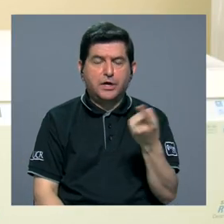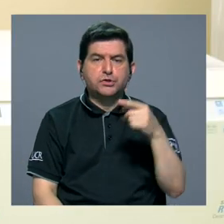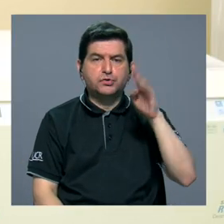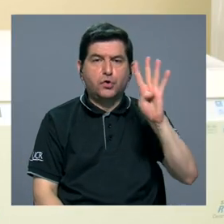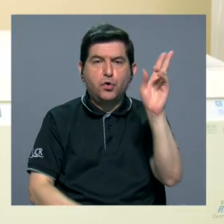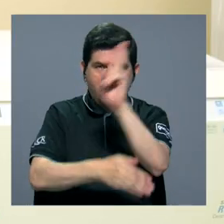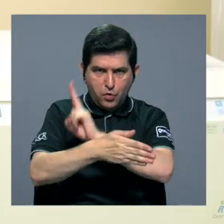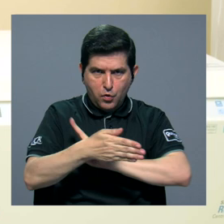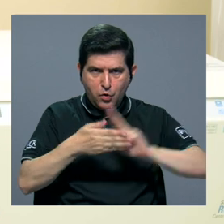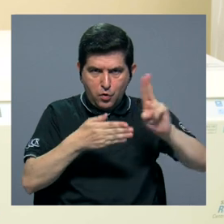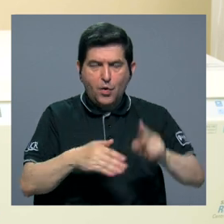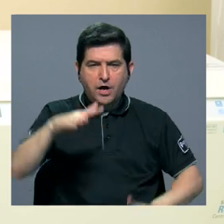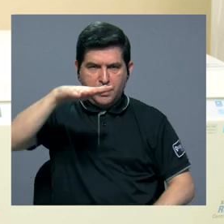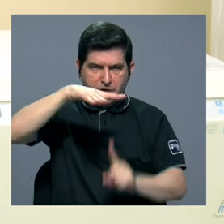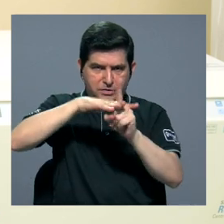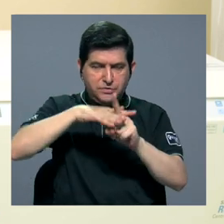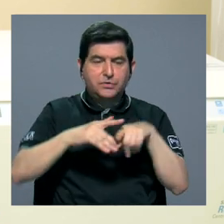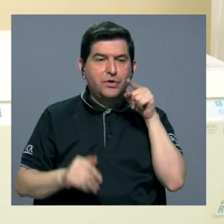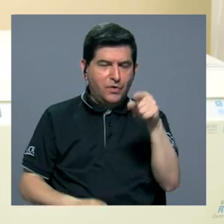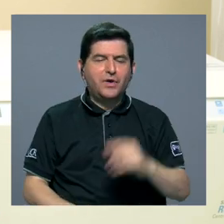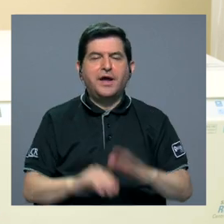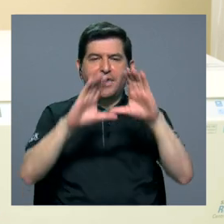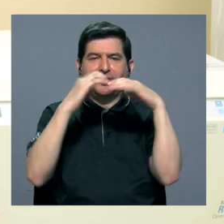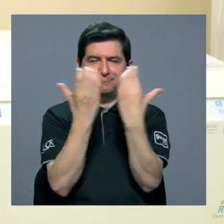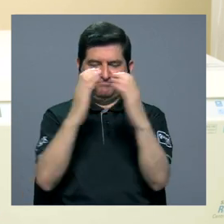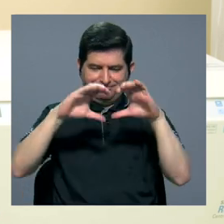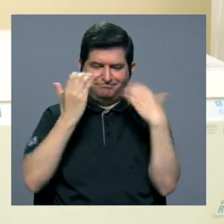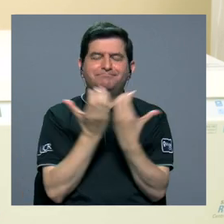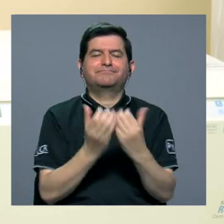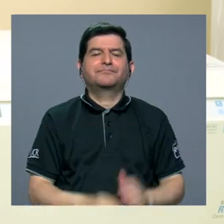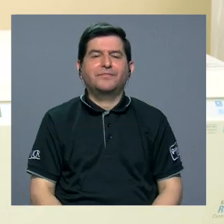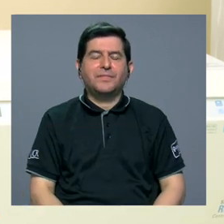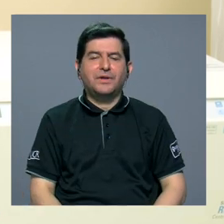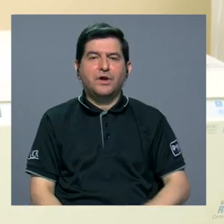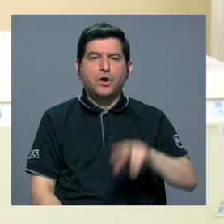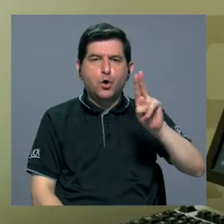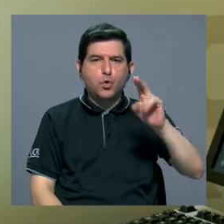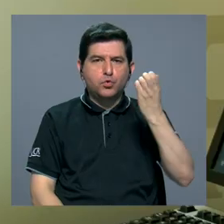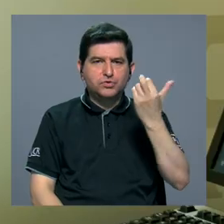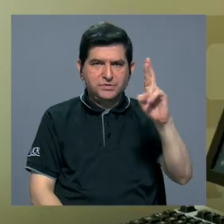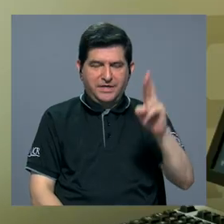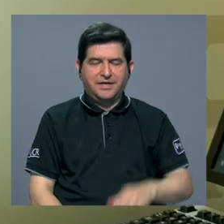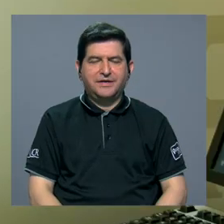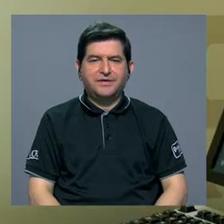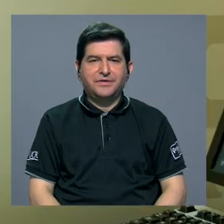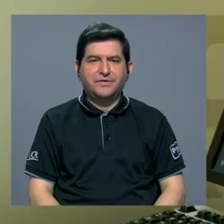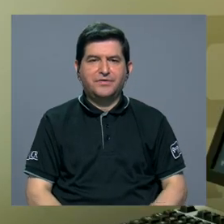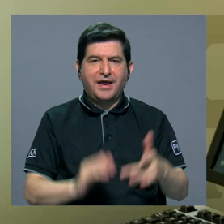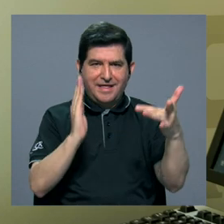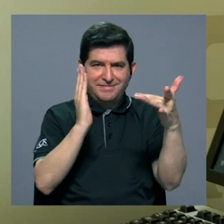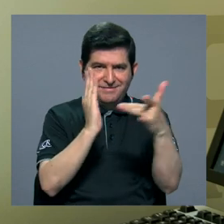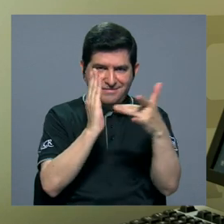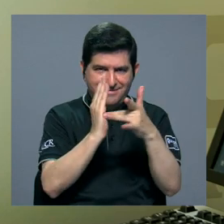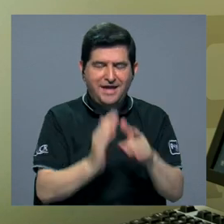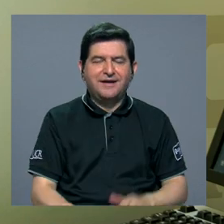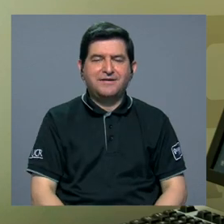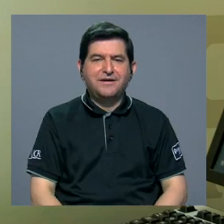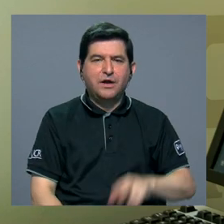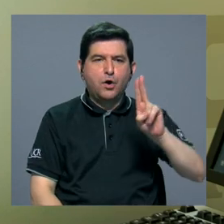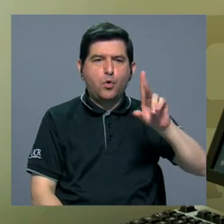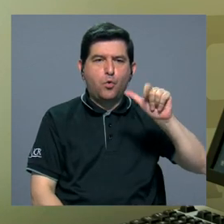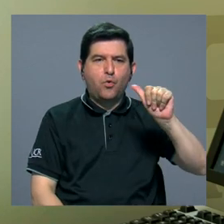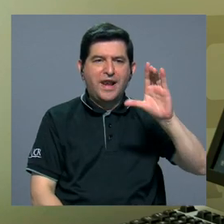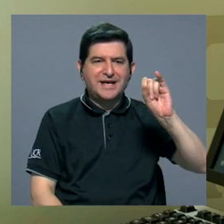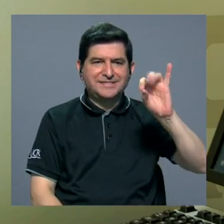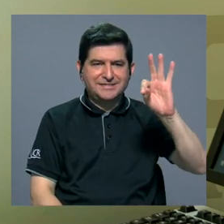4 universidades aparecen en esta clasificación: la Universidad de Costa Rica, el Instituto Tecnológico,